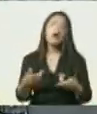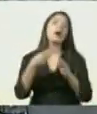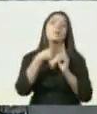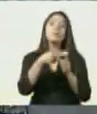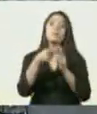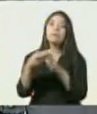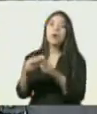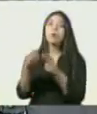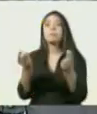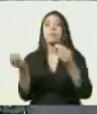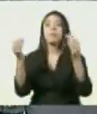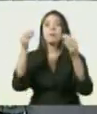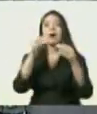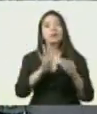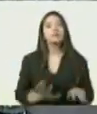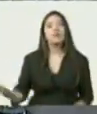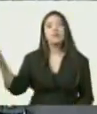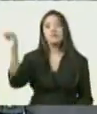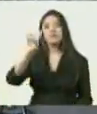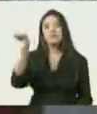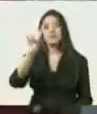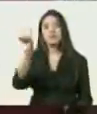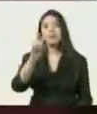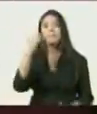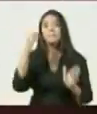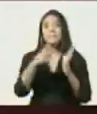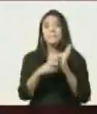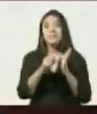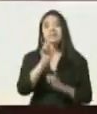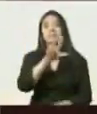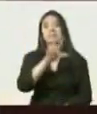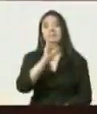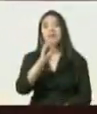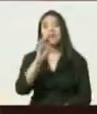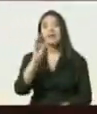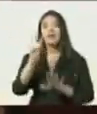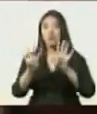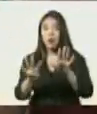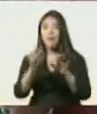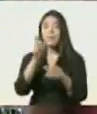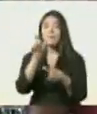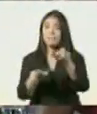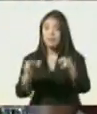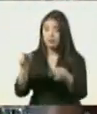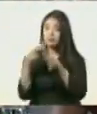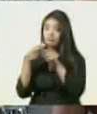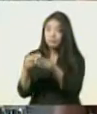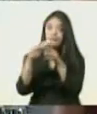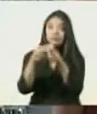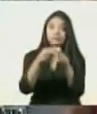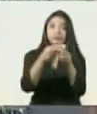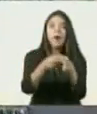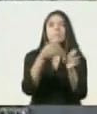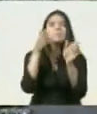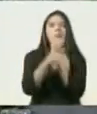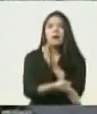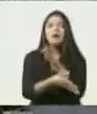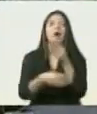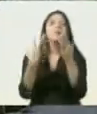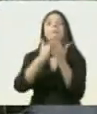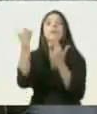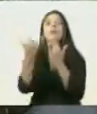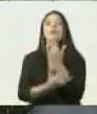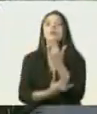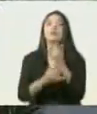crédito, financiamiento en todo el territorio nacional. 1.309 emprendedores recibieron créditos para llevar a cabo